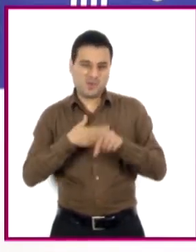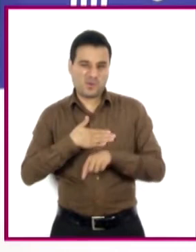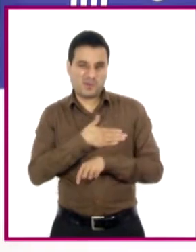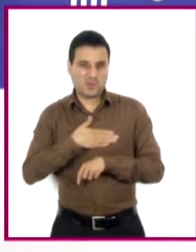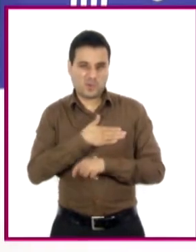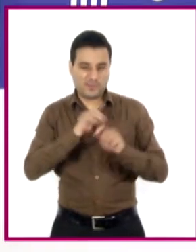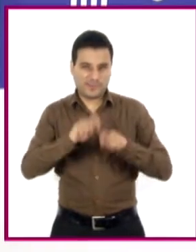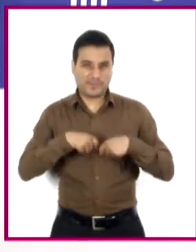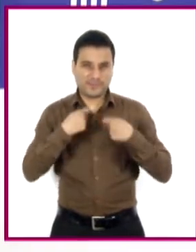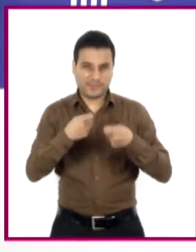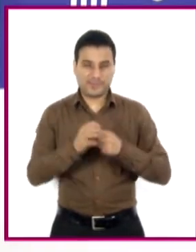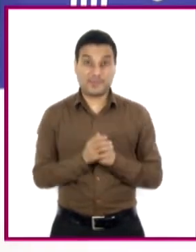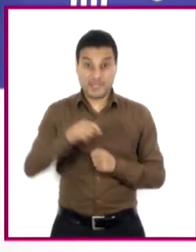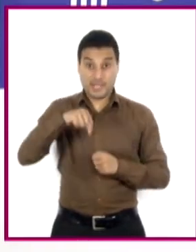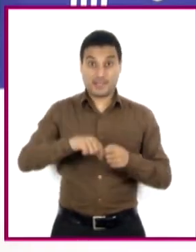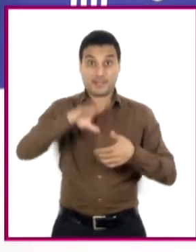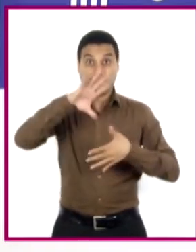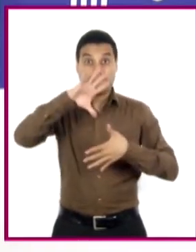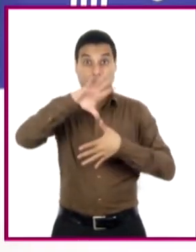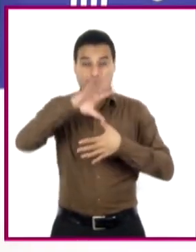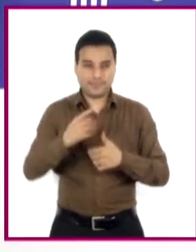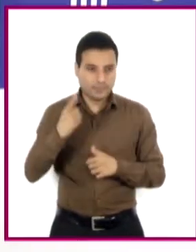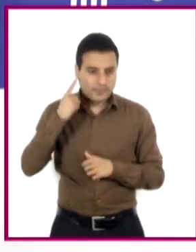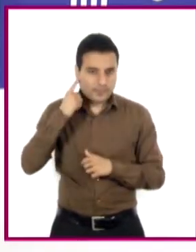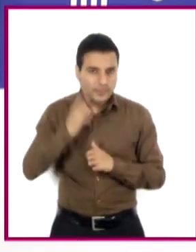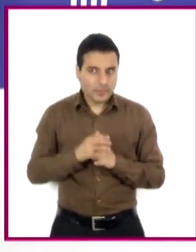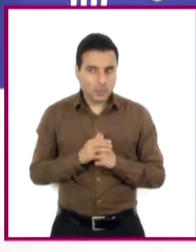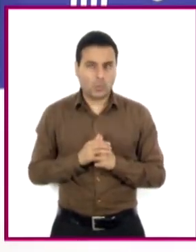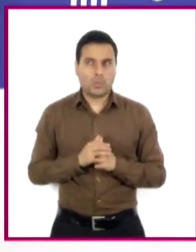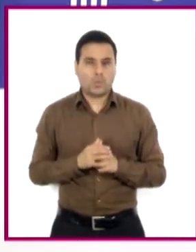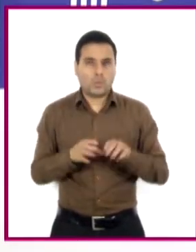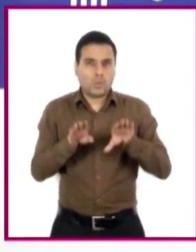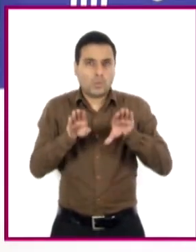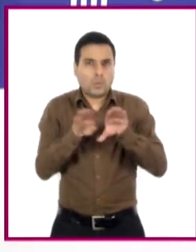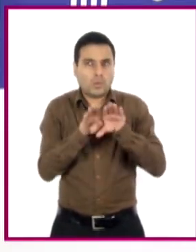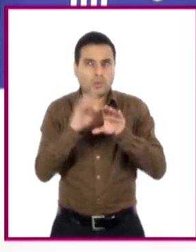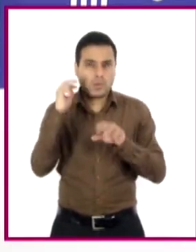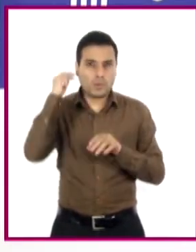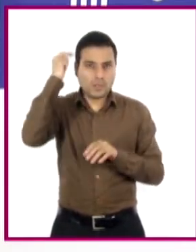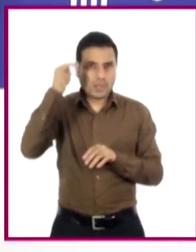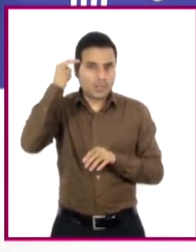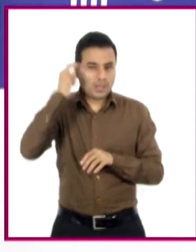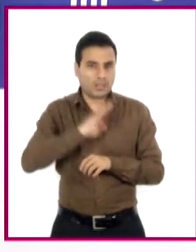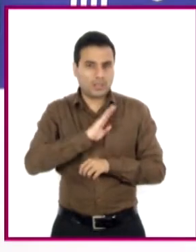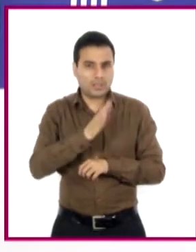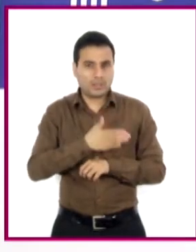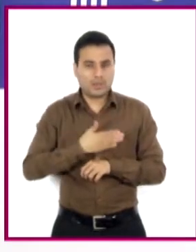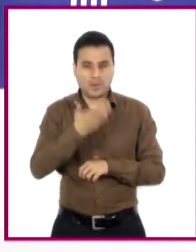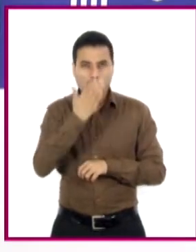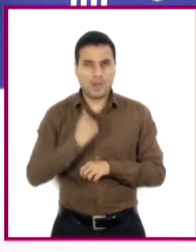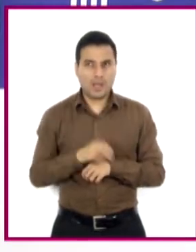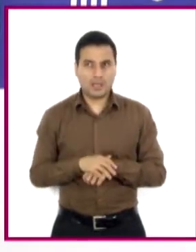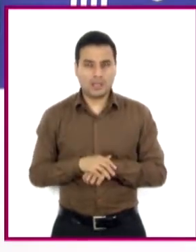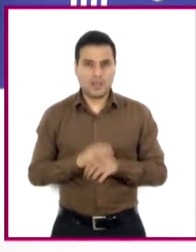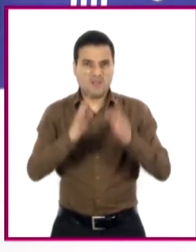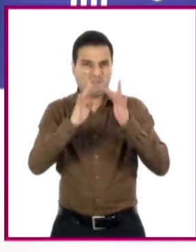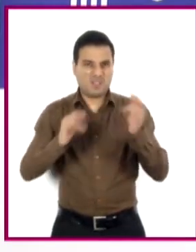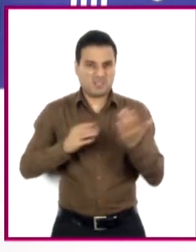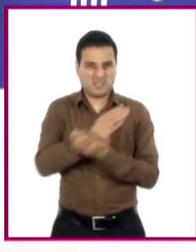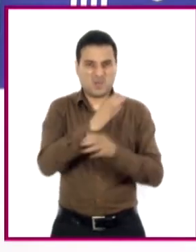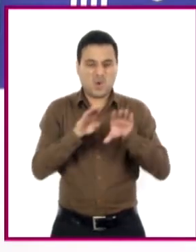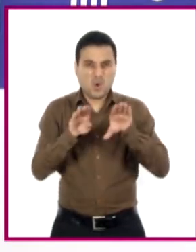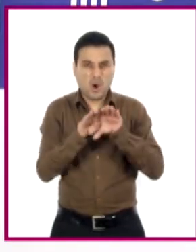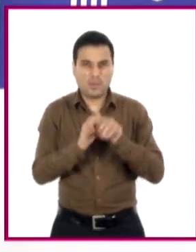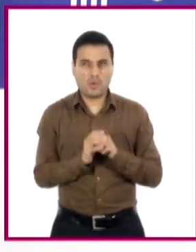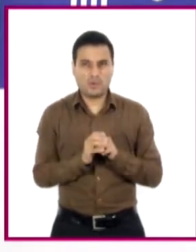en América, la noticia significó un vacío de poder y reprobaron la invasión y propusieron gobernar en nombre